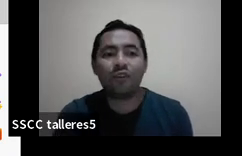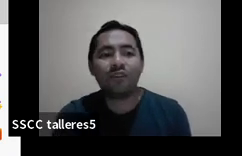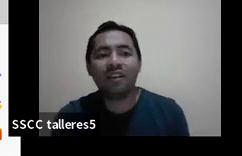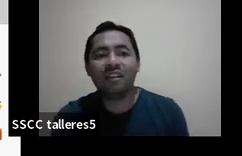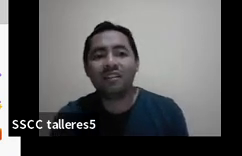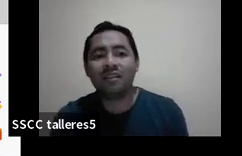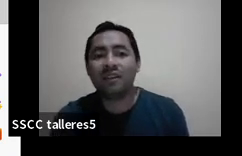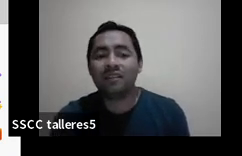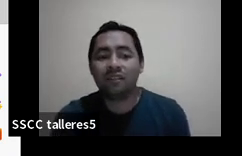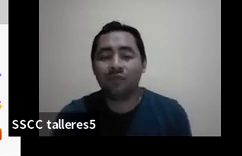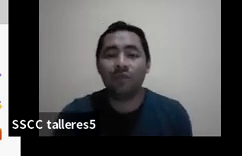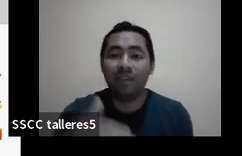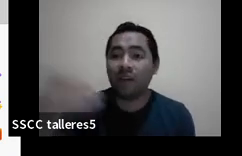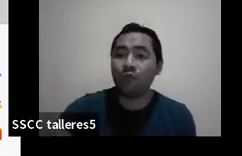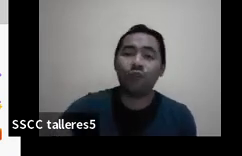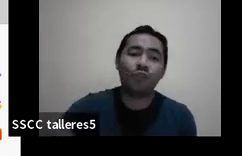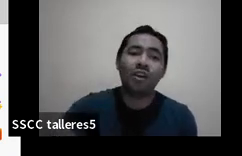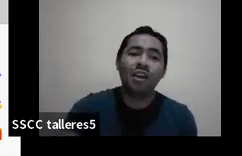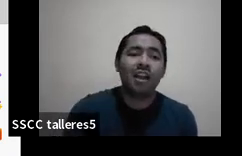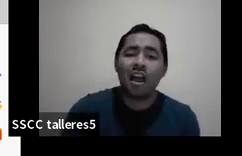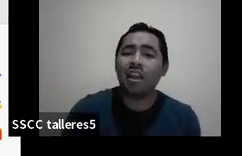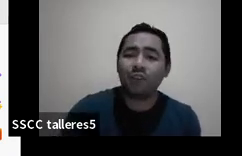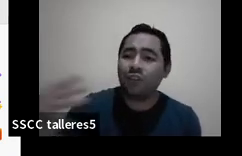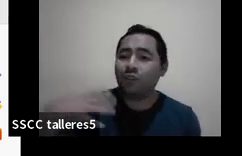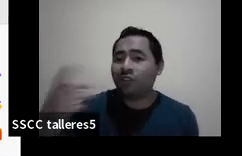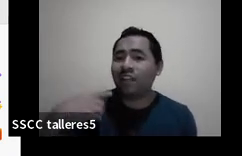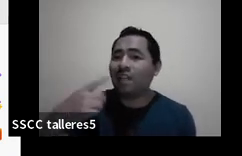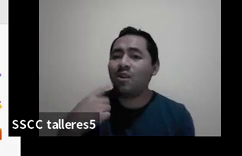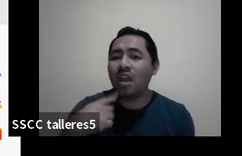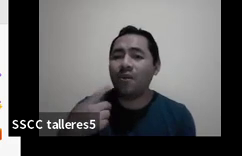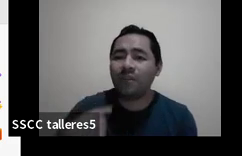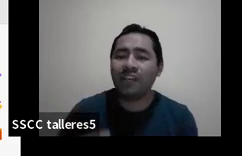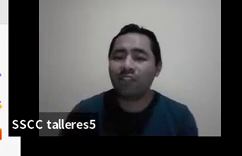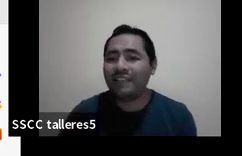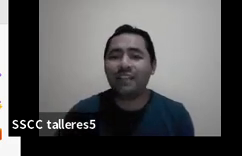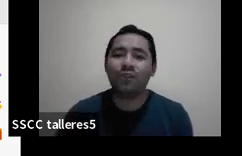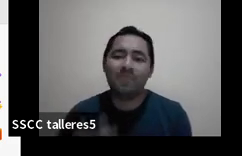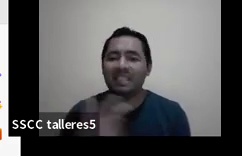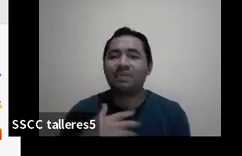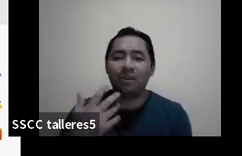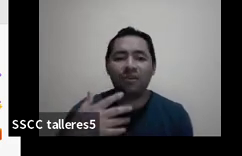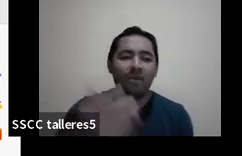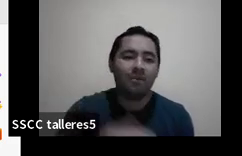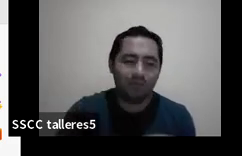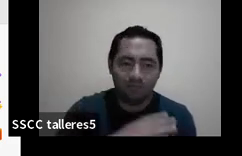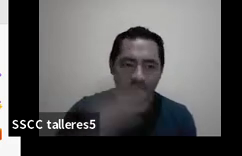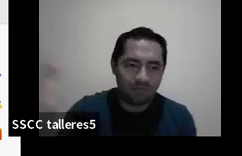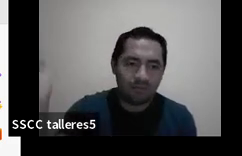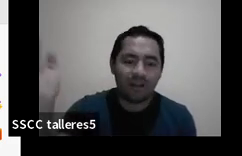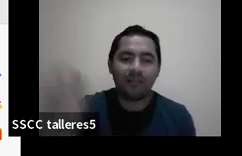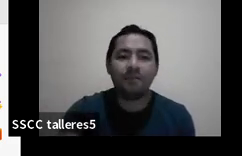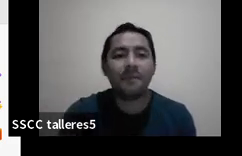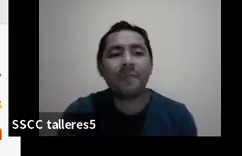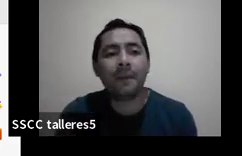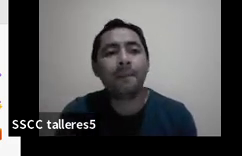el error de que si te ves o si ves a un sordo, ay, al sordito, léeme los labios, sabe qué estoy diciendo, empiezas a mover los labios.